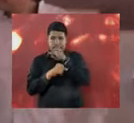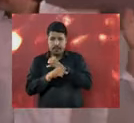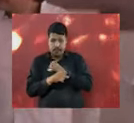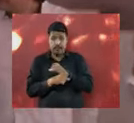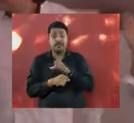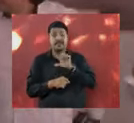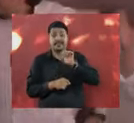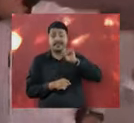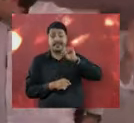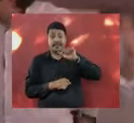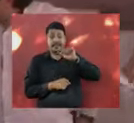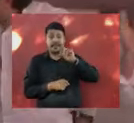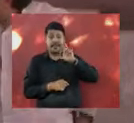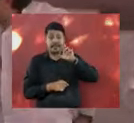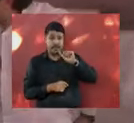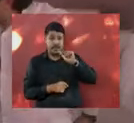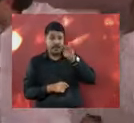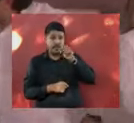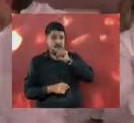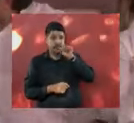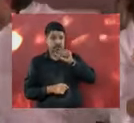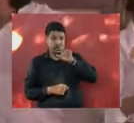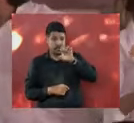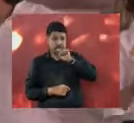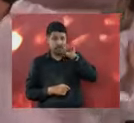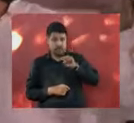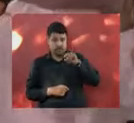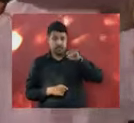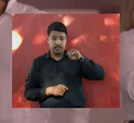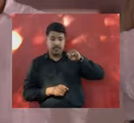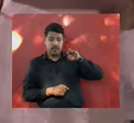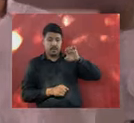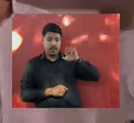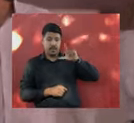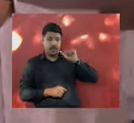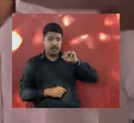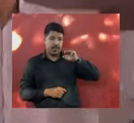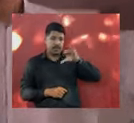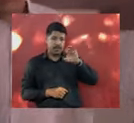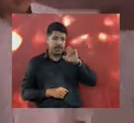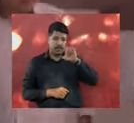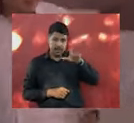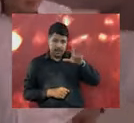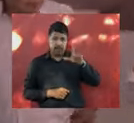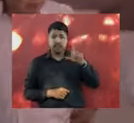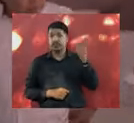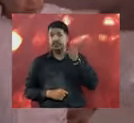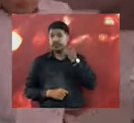Sandra González y Marcela Michel, diputadas federales.